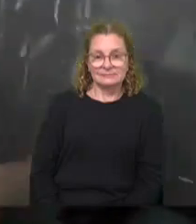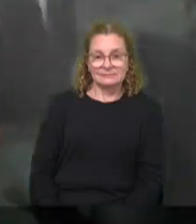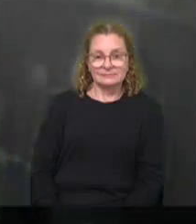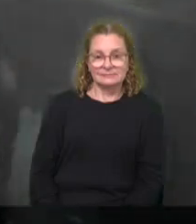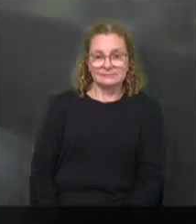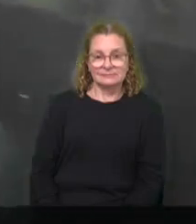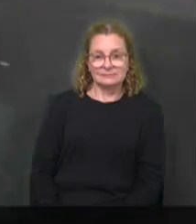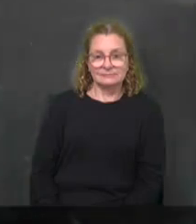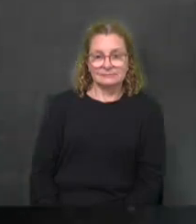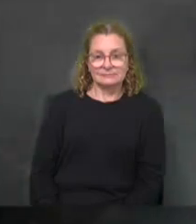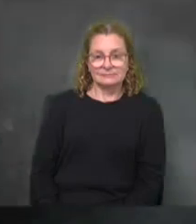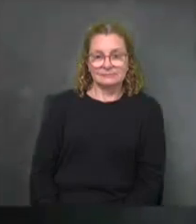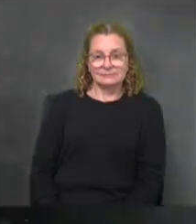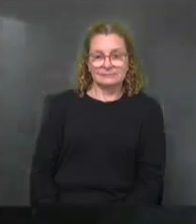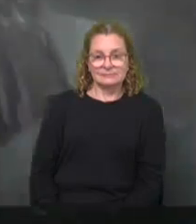arriba.